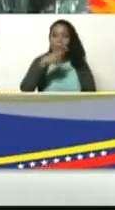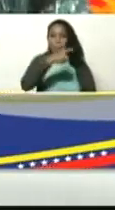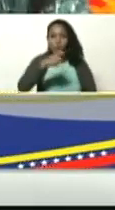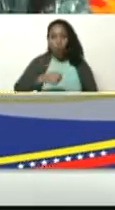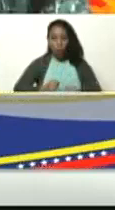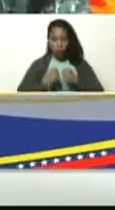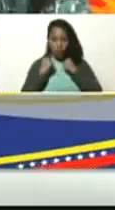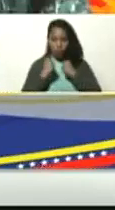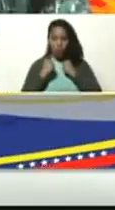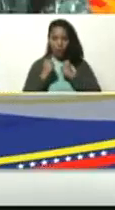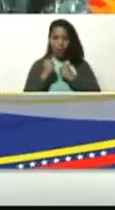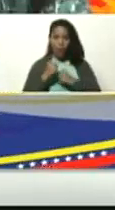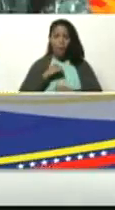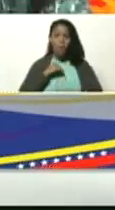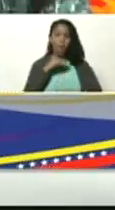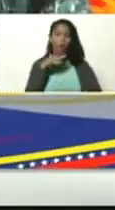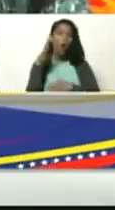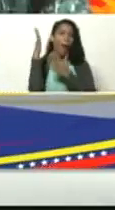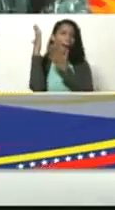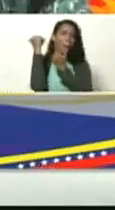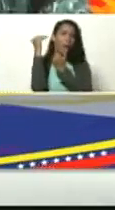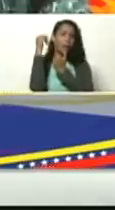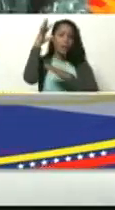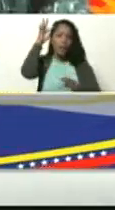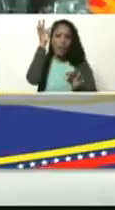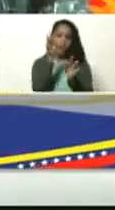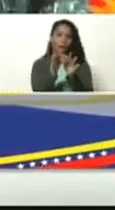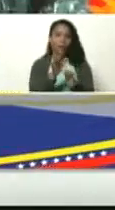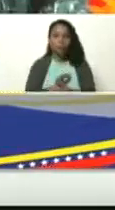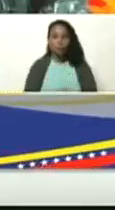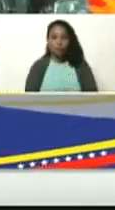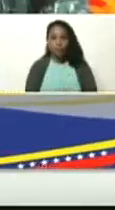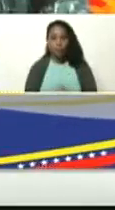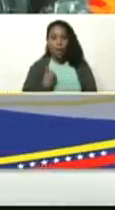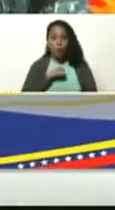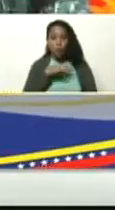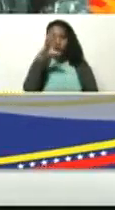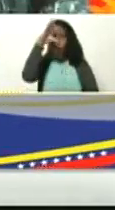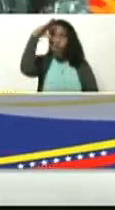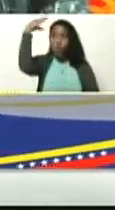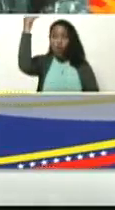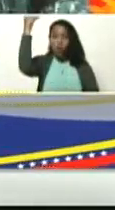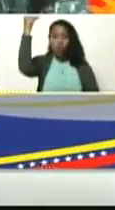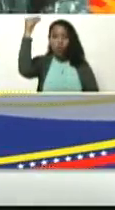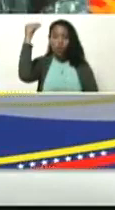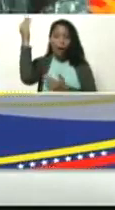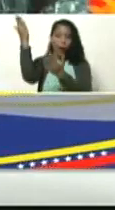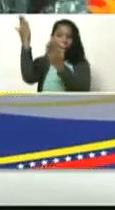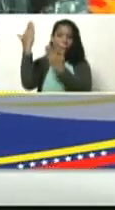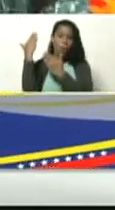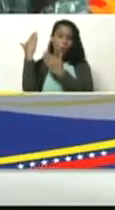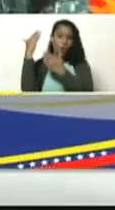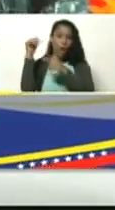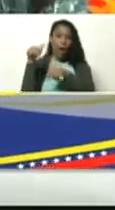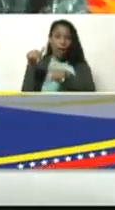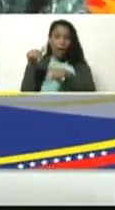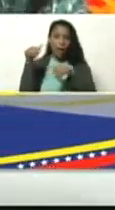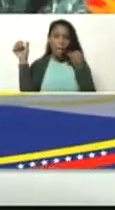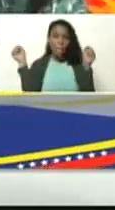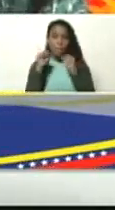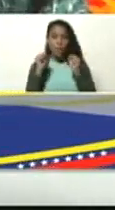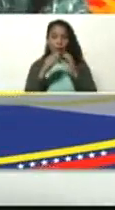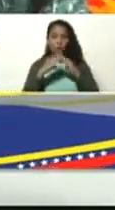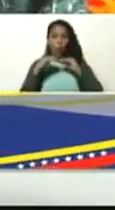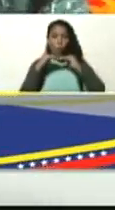de esperanza y de fe. Que nuestro Dios apoye a Mérida, a todos los